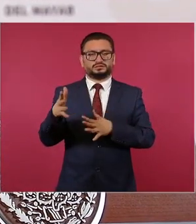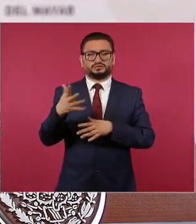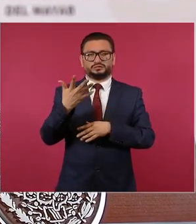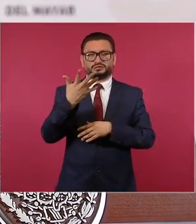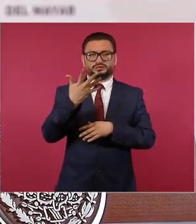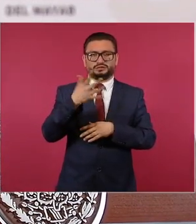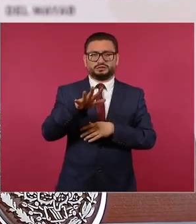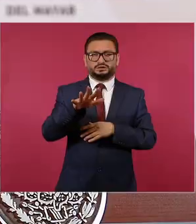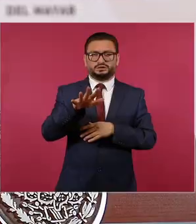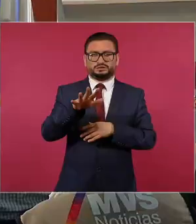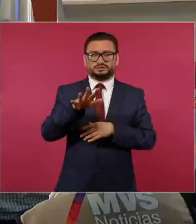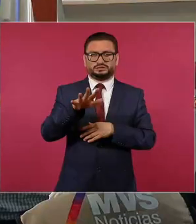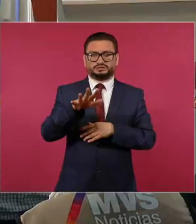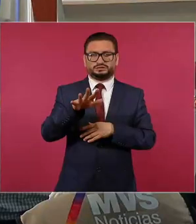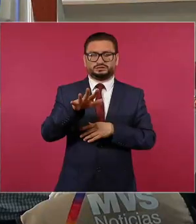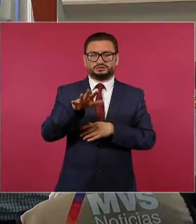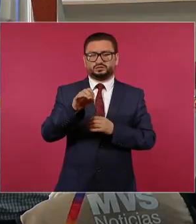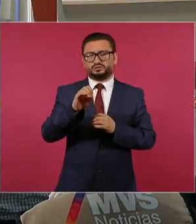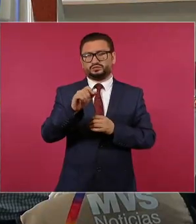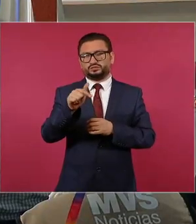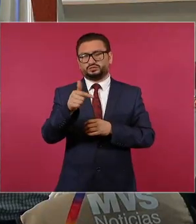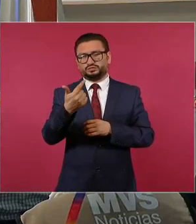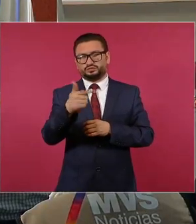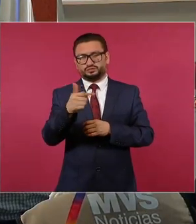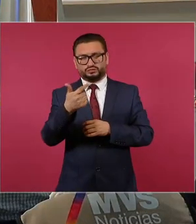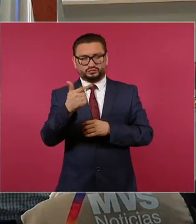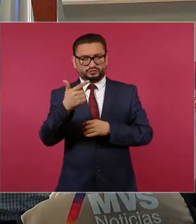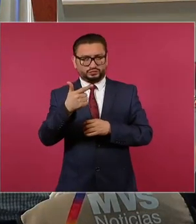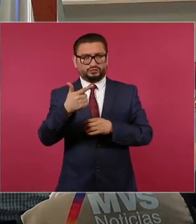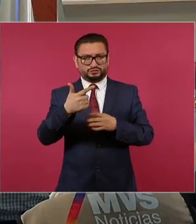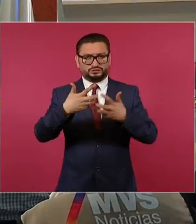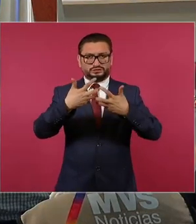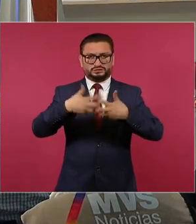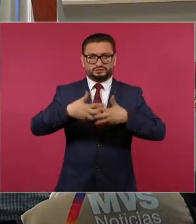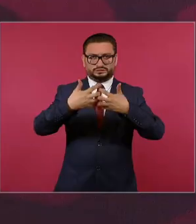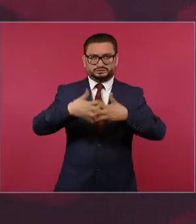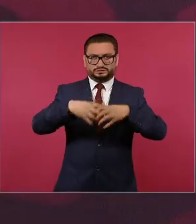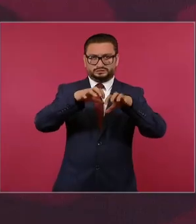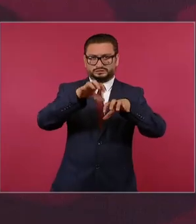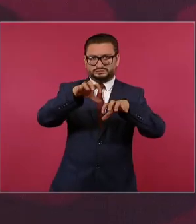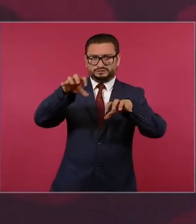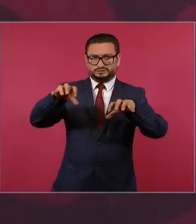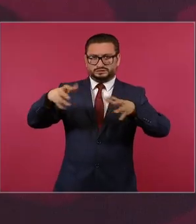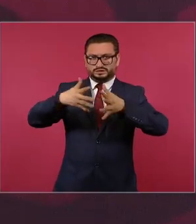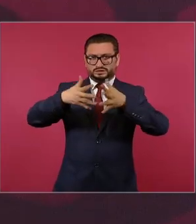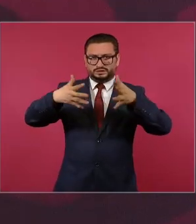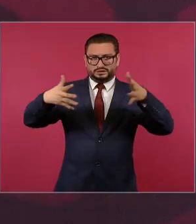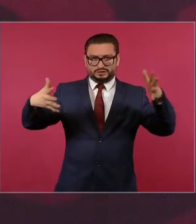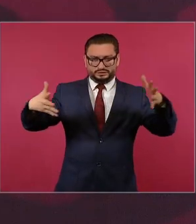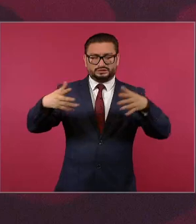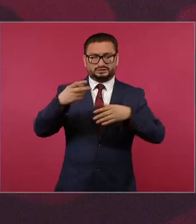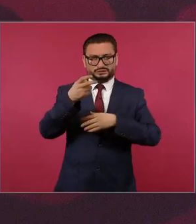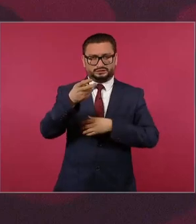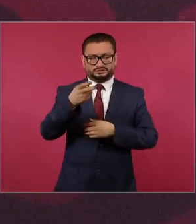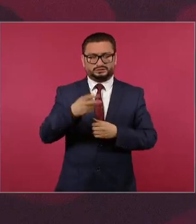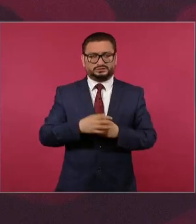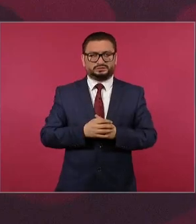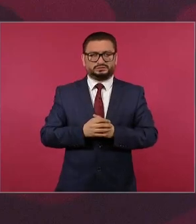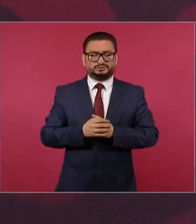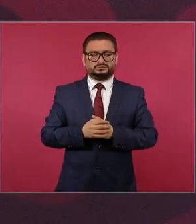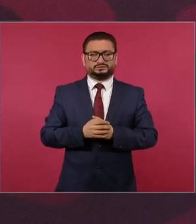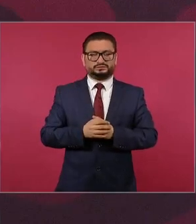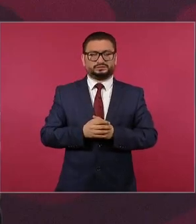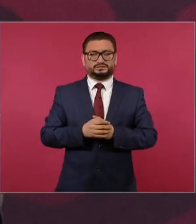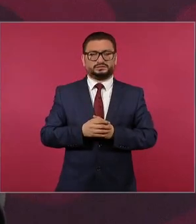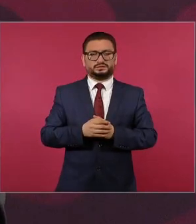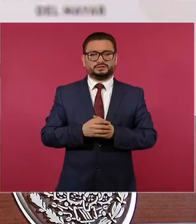10, 12 parques industriales en el Istmo. Y